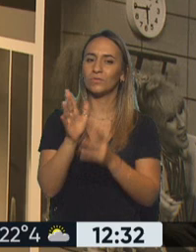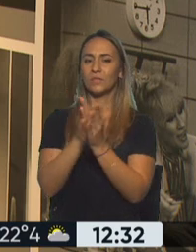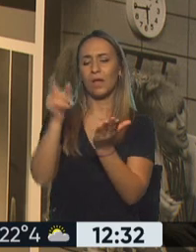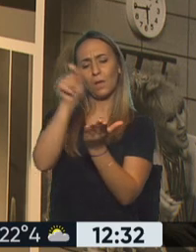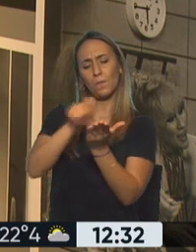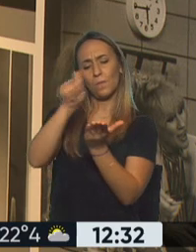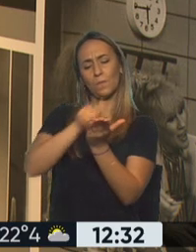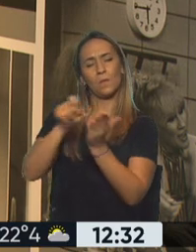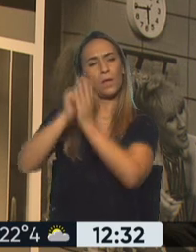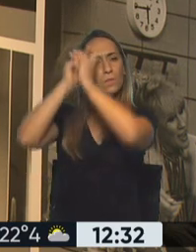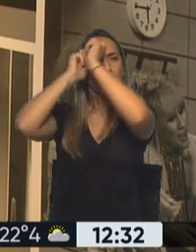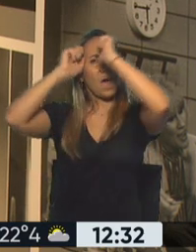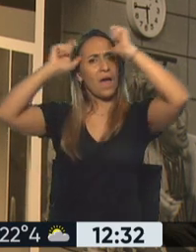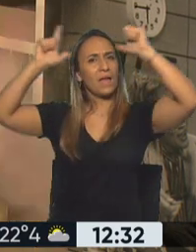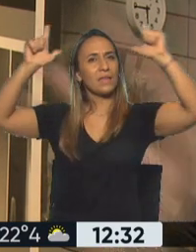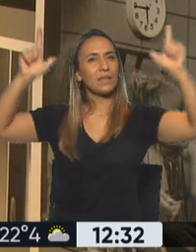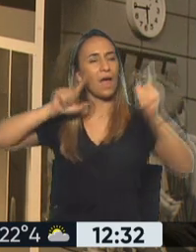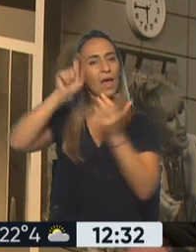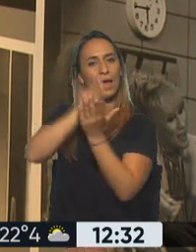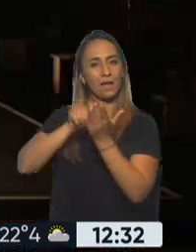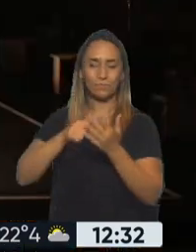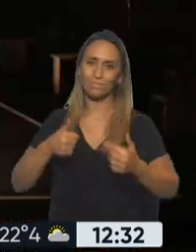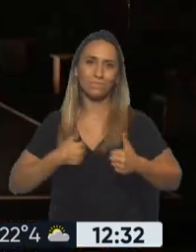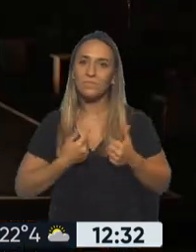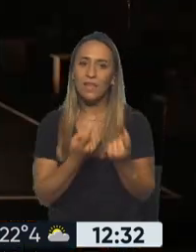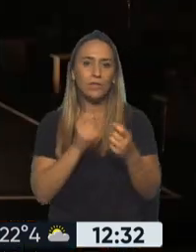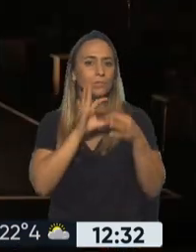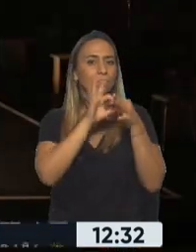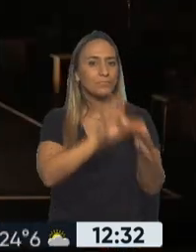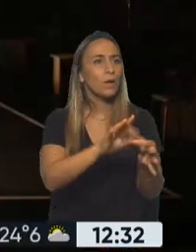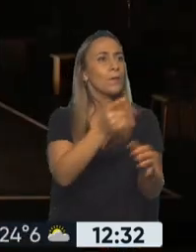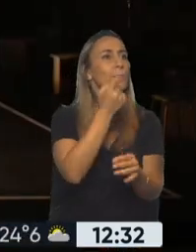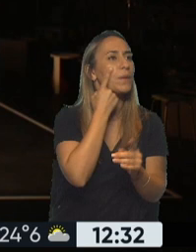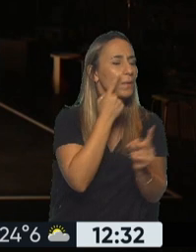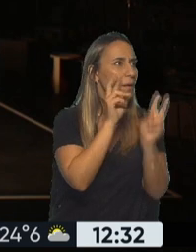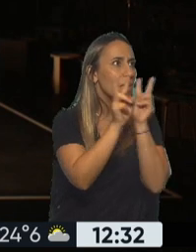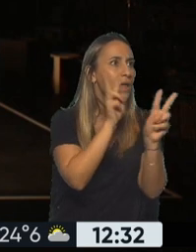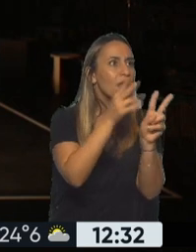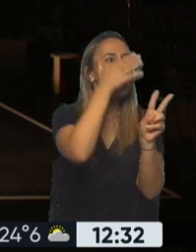inventan solo con la imaginación, sino que necesita vivir la experiencia para luego contarla.